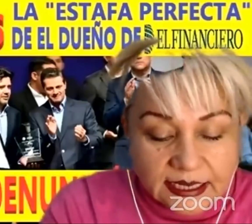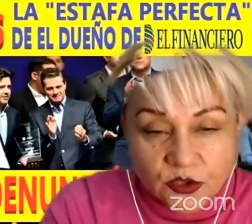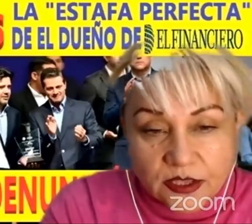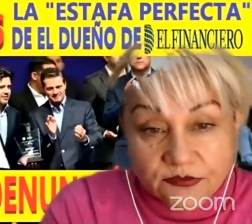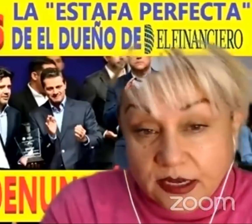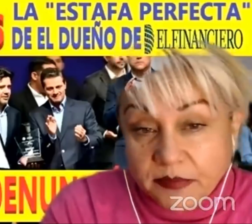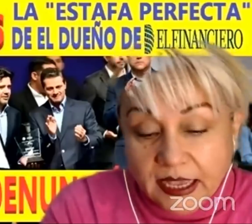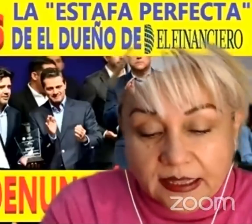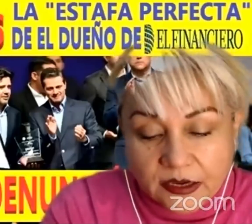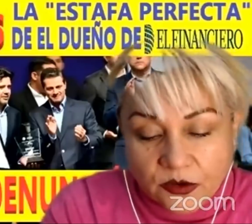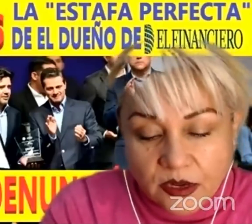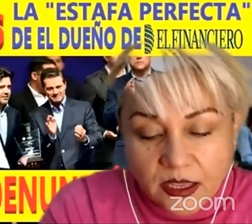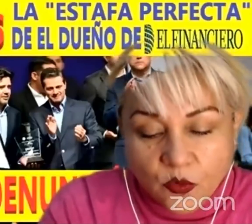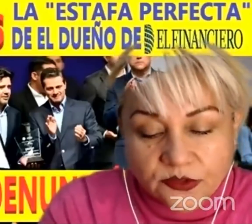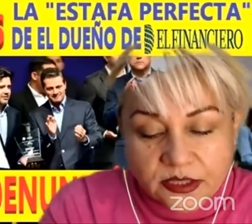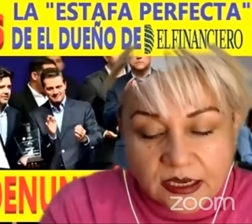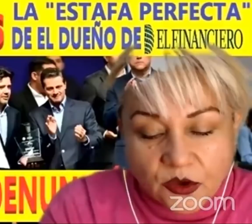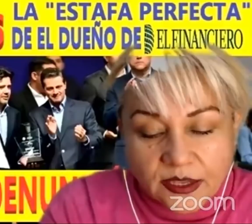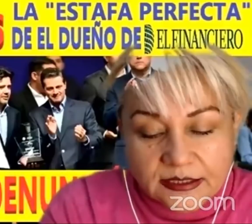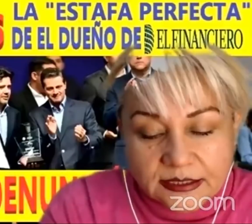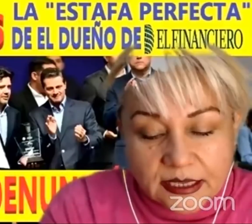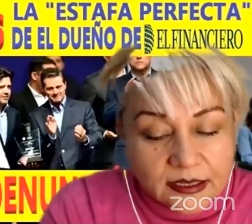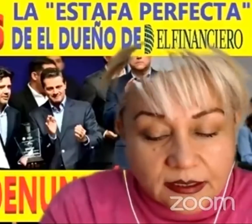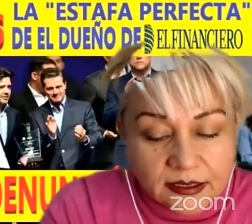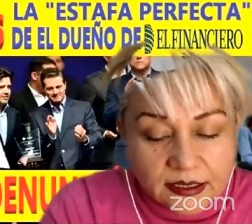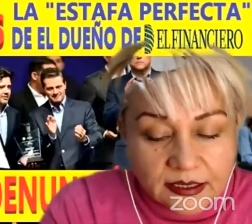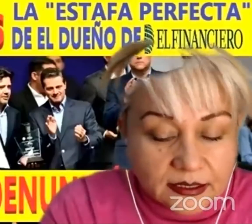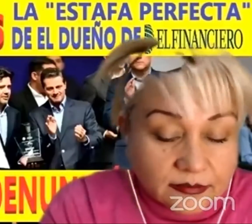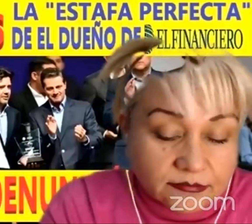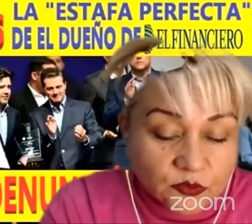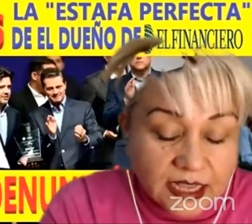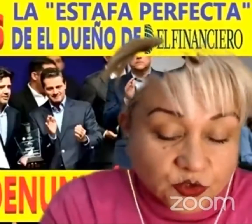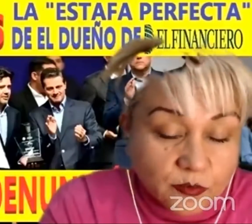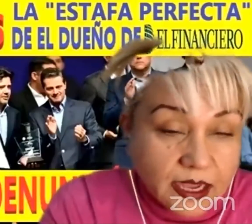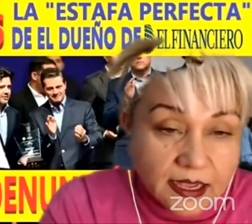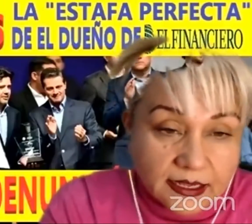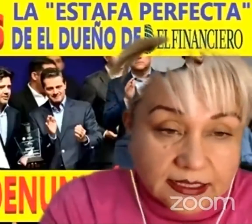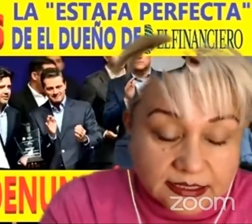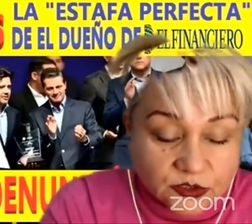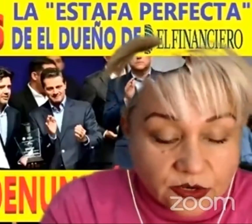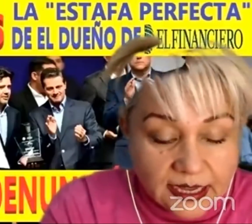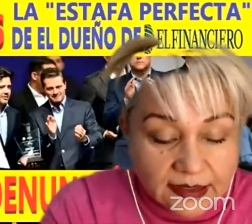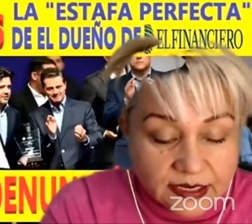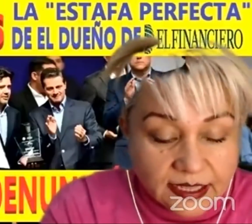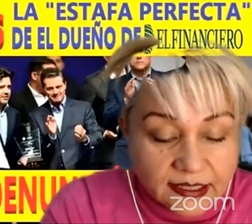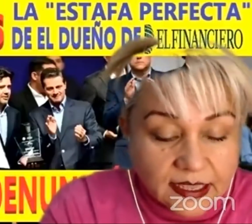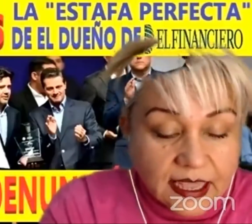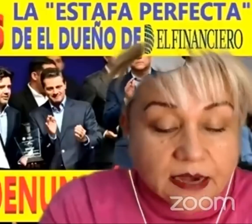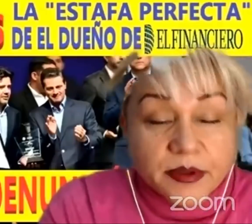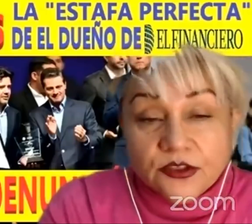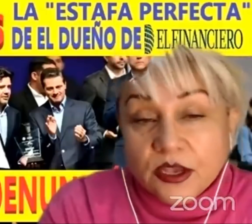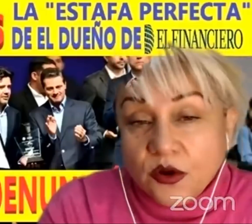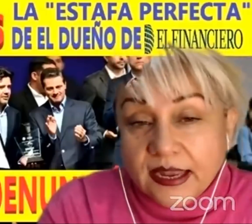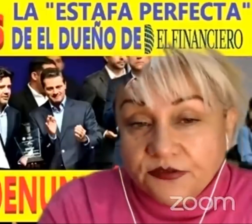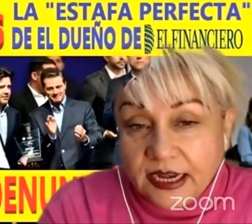del sexenio de Felipe Calderón, cuando adquirió en una suma irrisoria, la verdad,